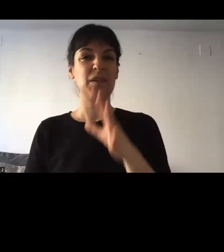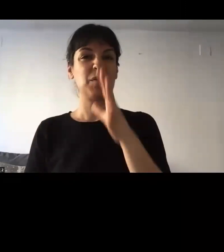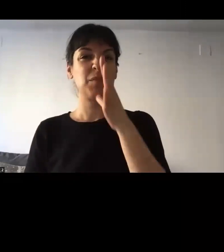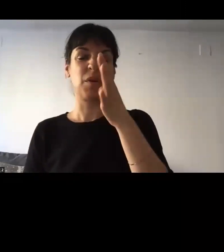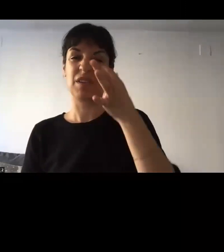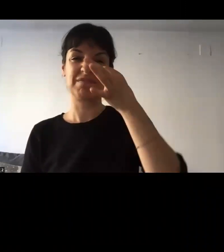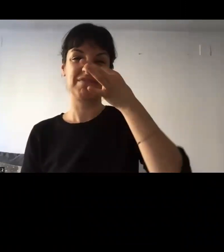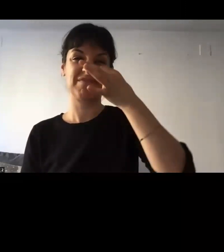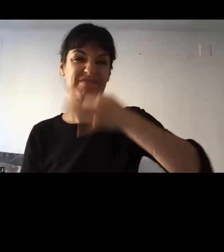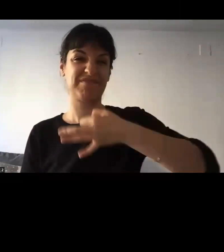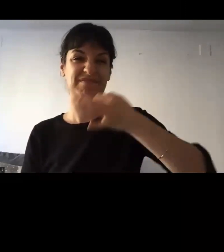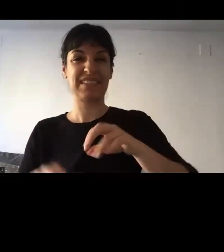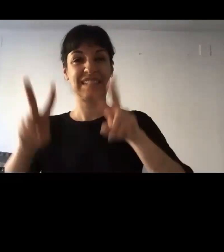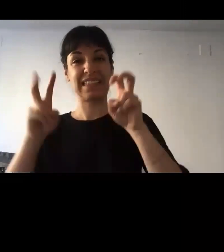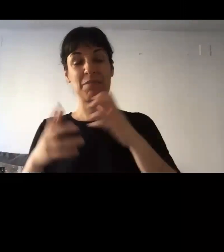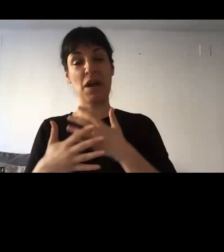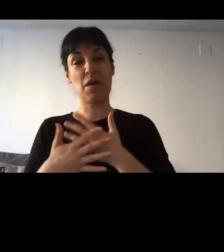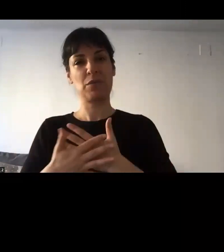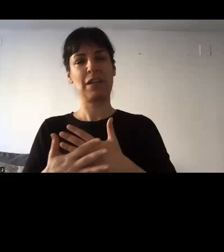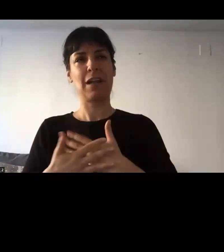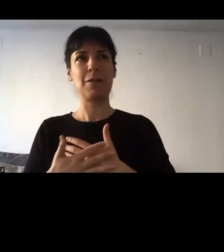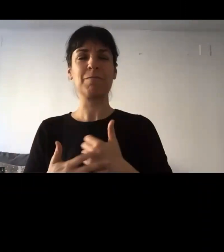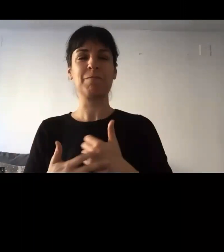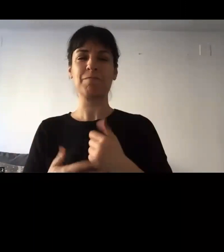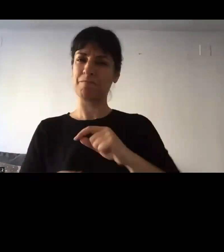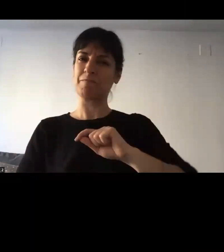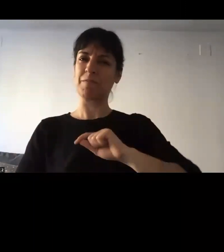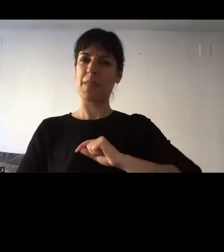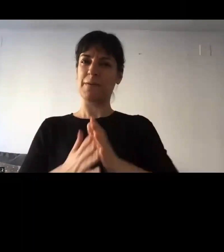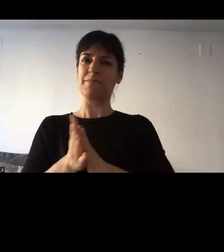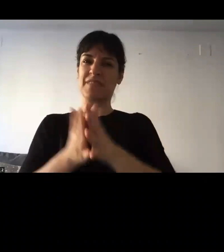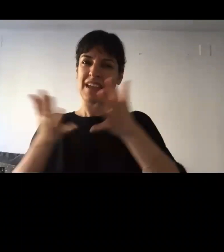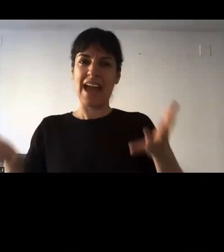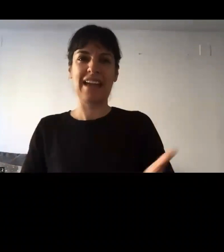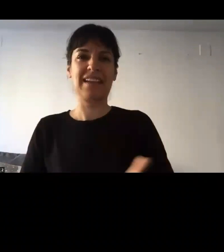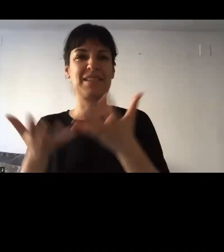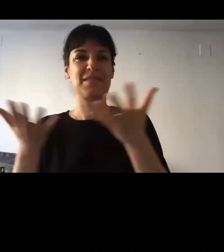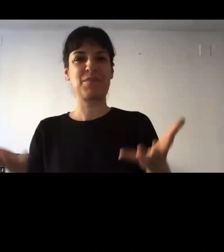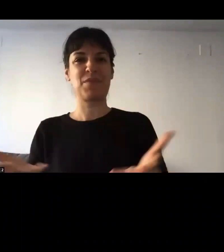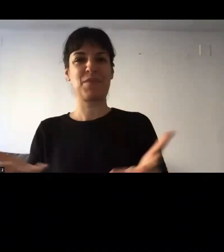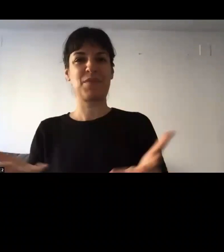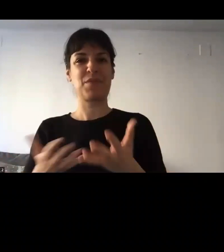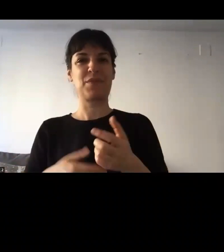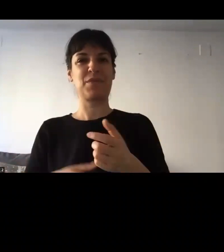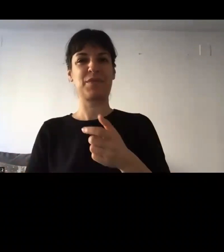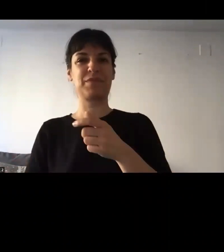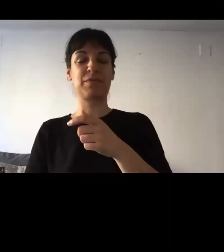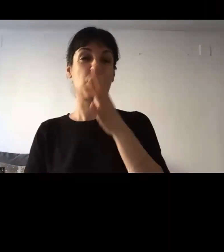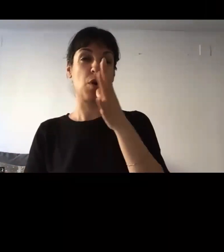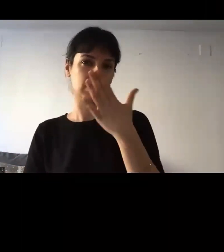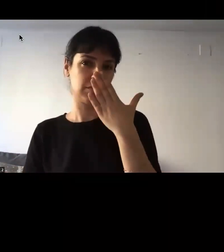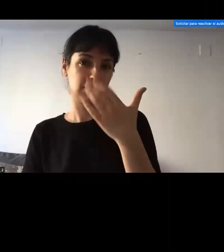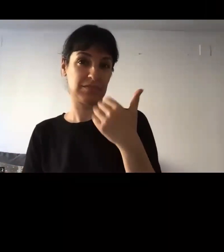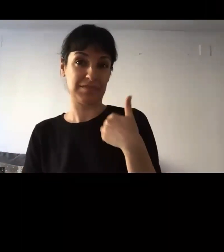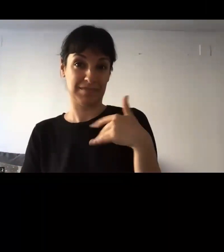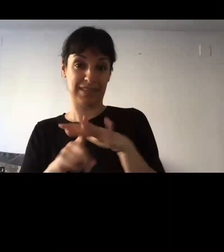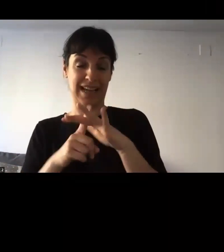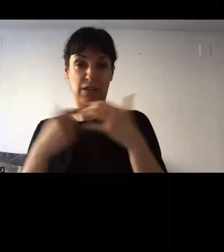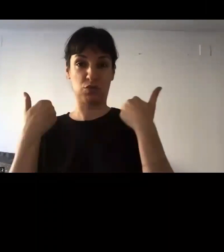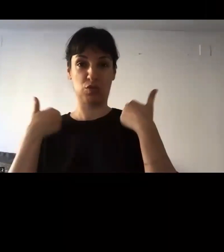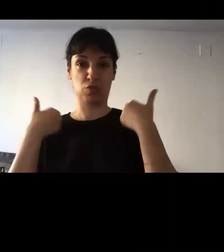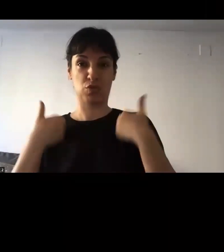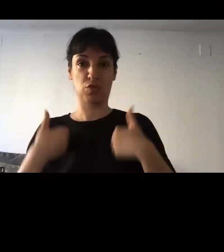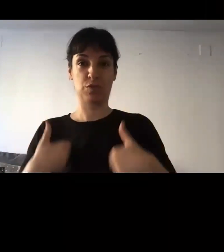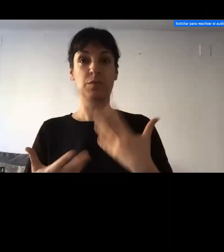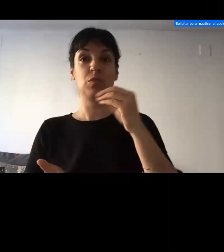lo del voluntariado me anima mucho que la gente porque, bueno, tengo que decir que en mi caso muchas veces los